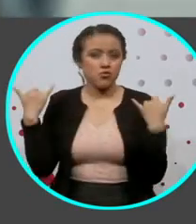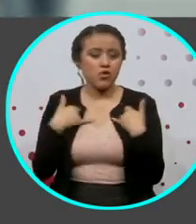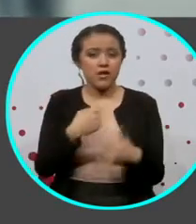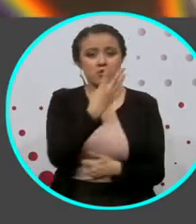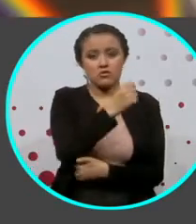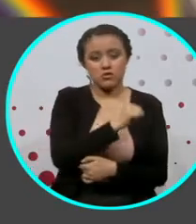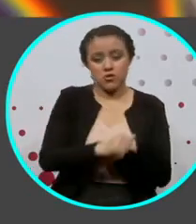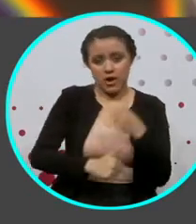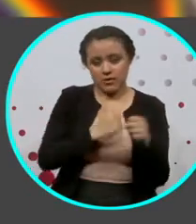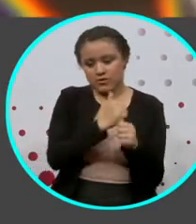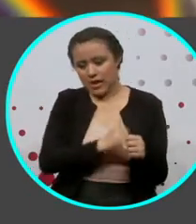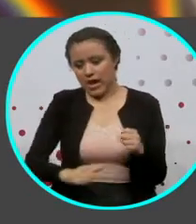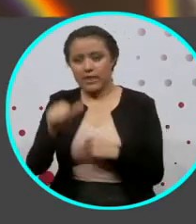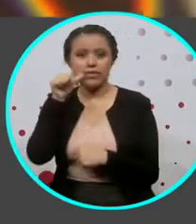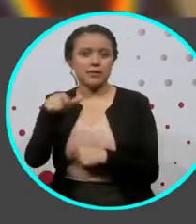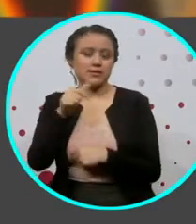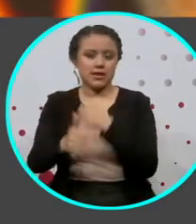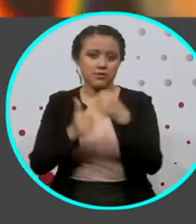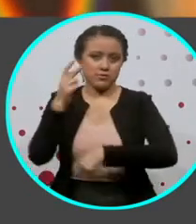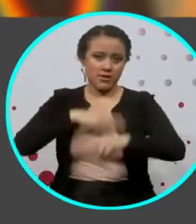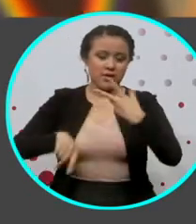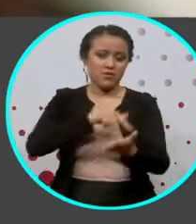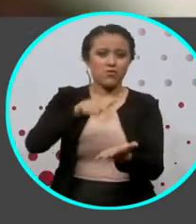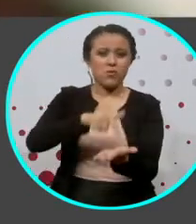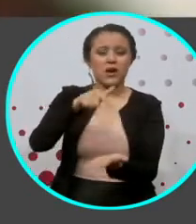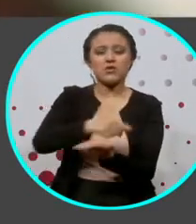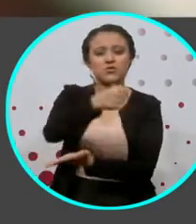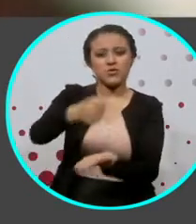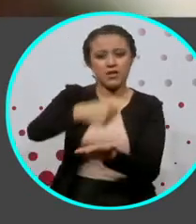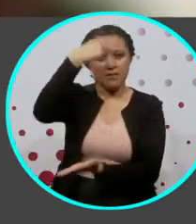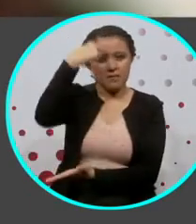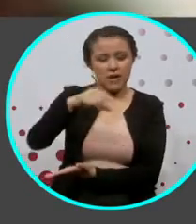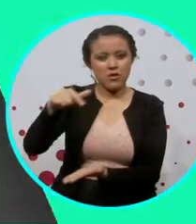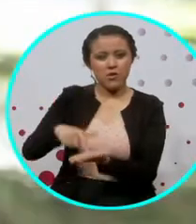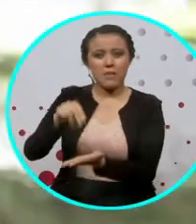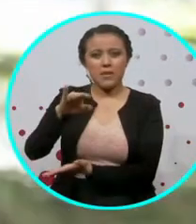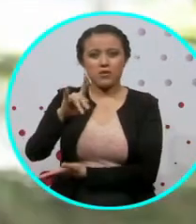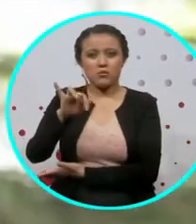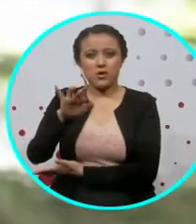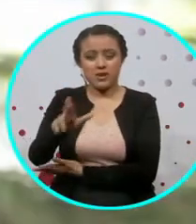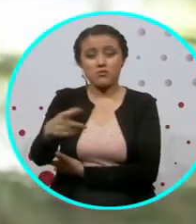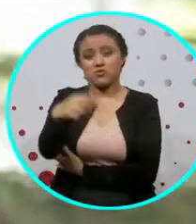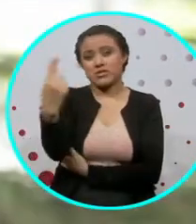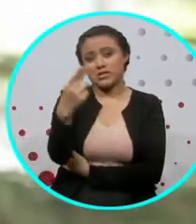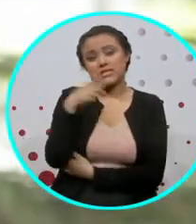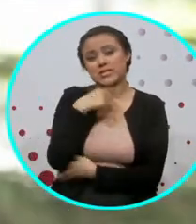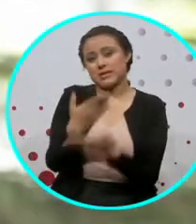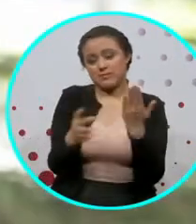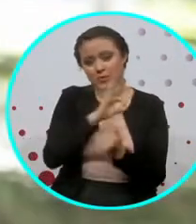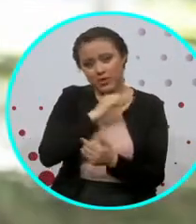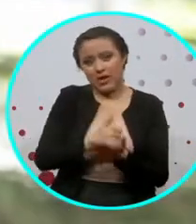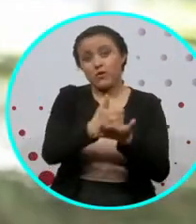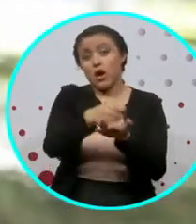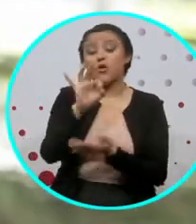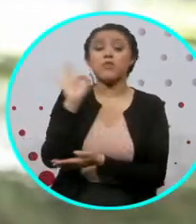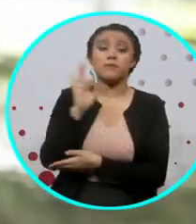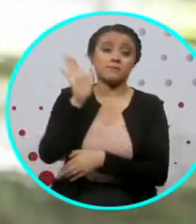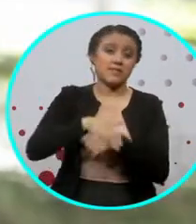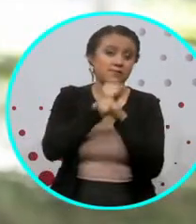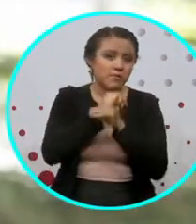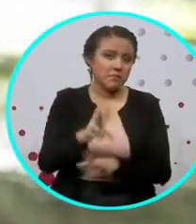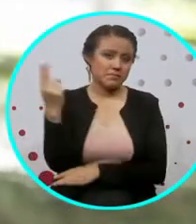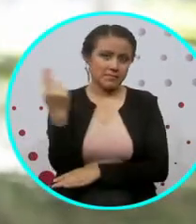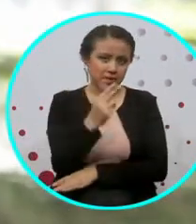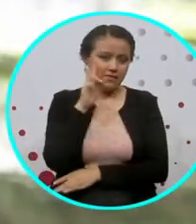los 4 años a 17 años, ubicados en la Ciudad de México y zona metropolitana. Si requiere nuestros servicios o desea más